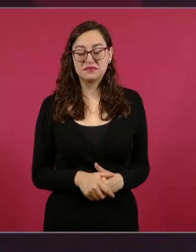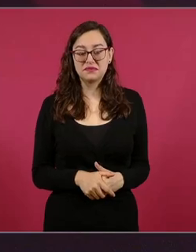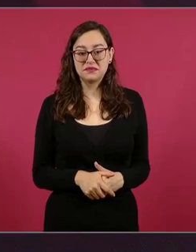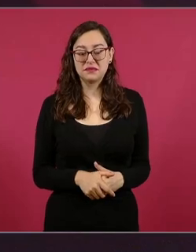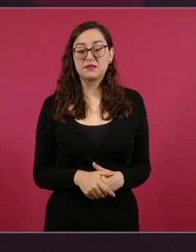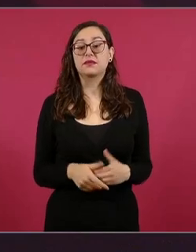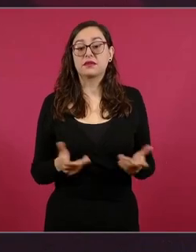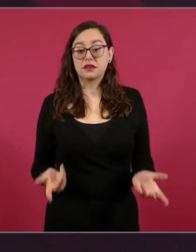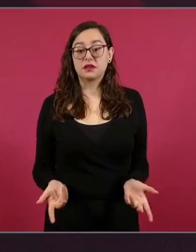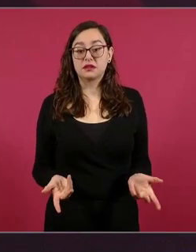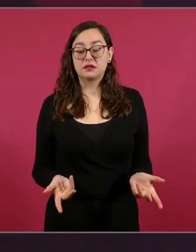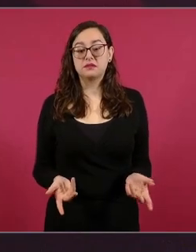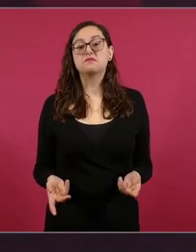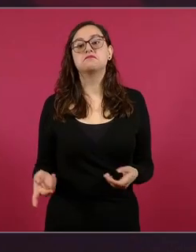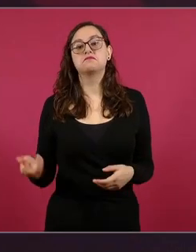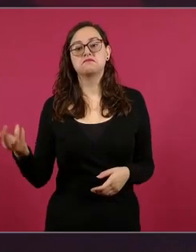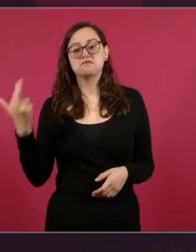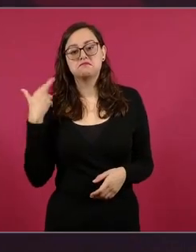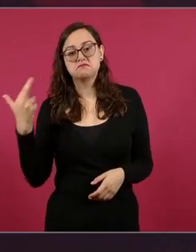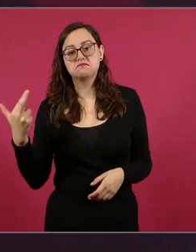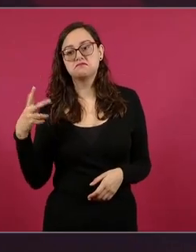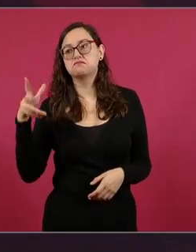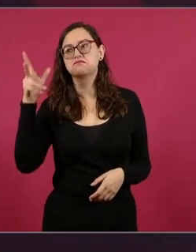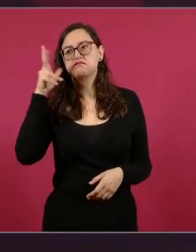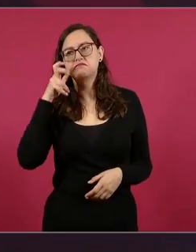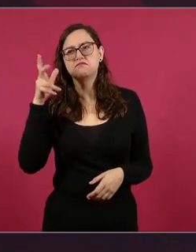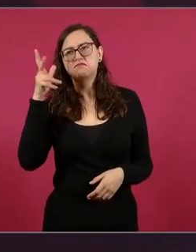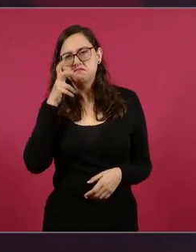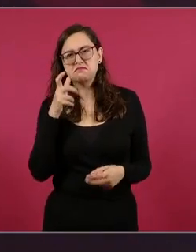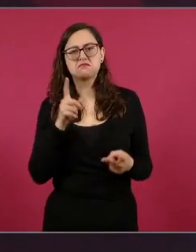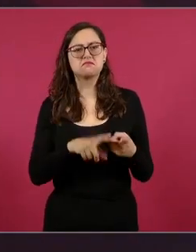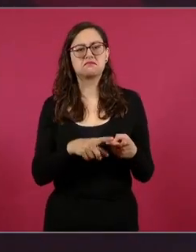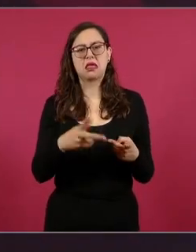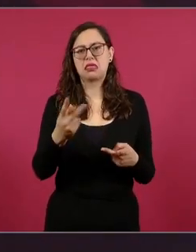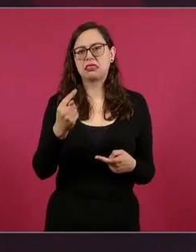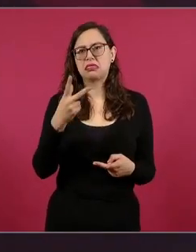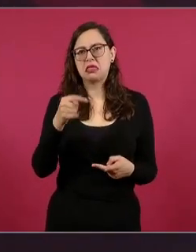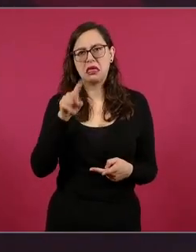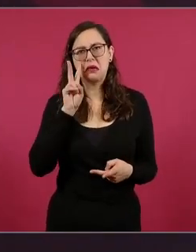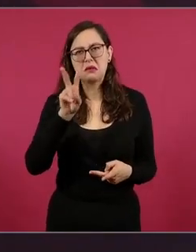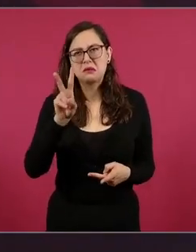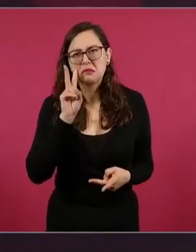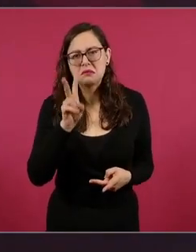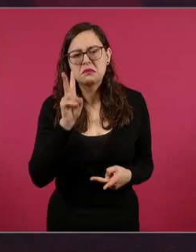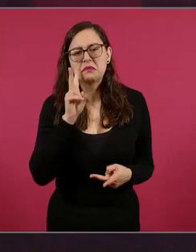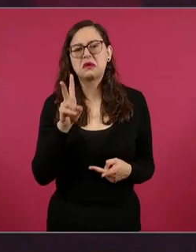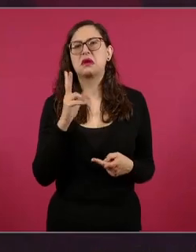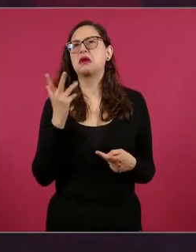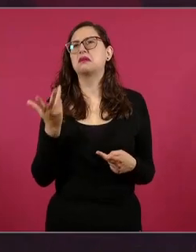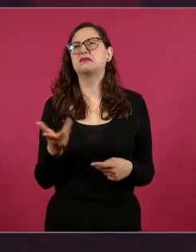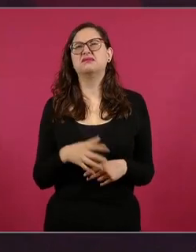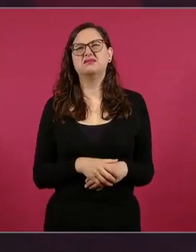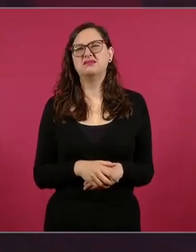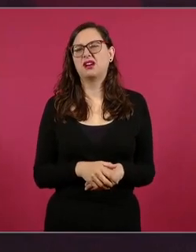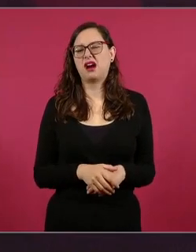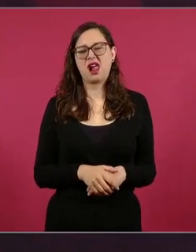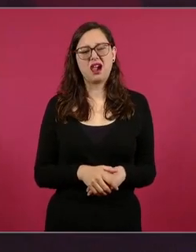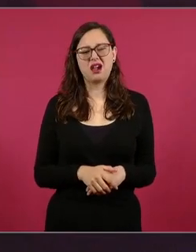oyentes en el caso de la radio, televidentes en el caso de las televisoras,